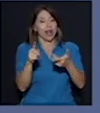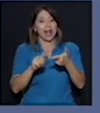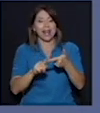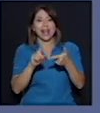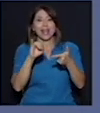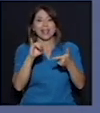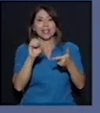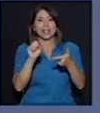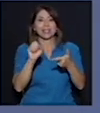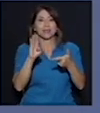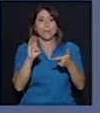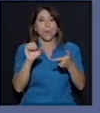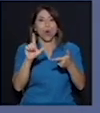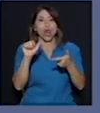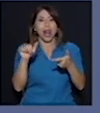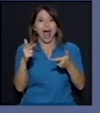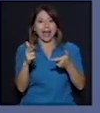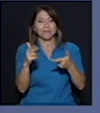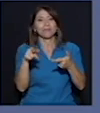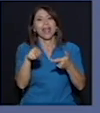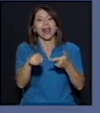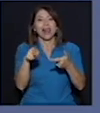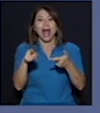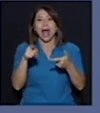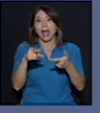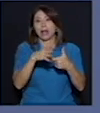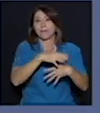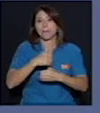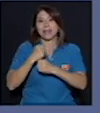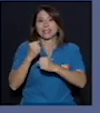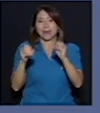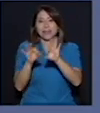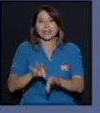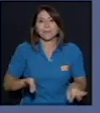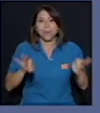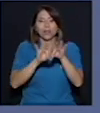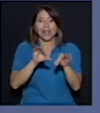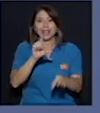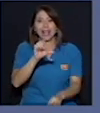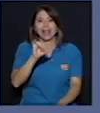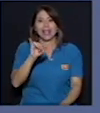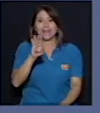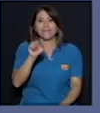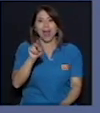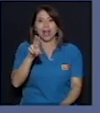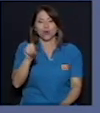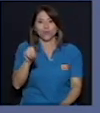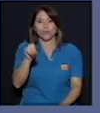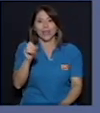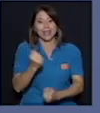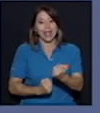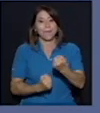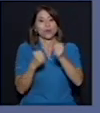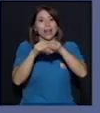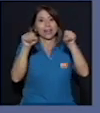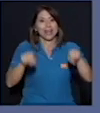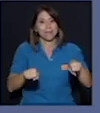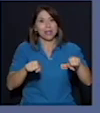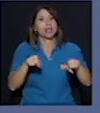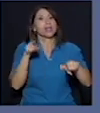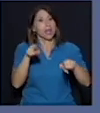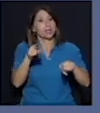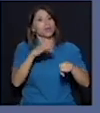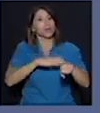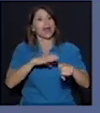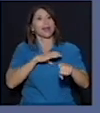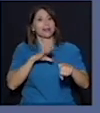Hezbollah, la milicia más importante del Líbano que apoya al régimen, que es una milicia de carácter chiita. Está usted viendo el